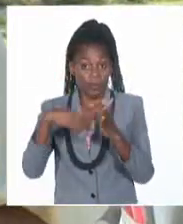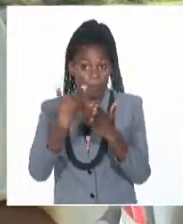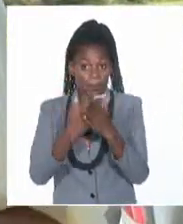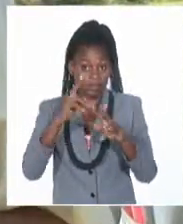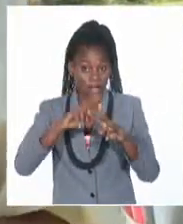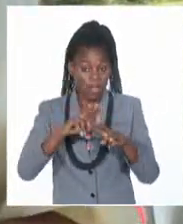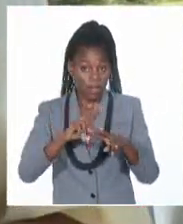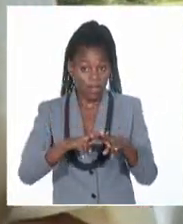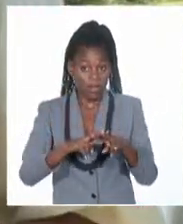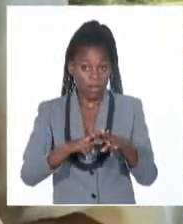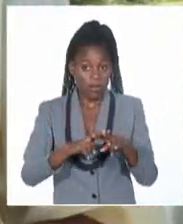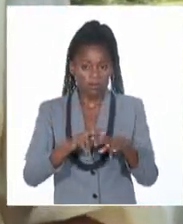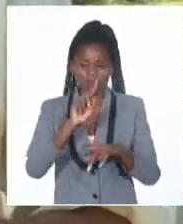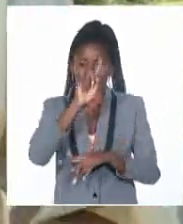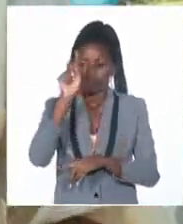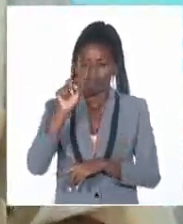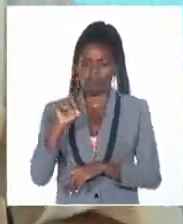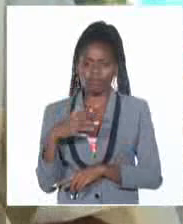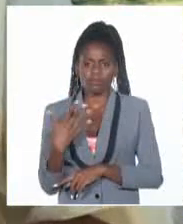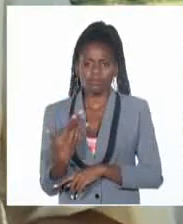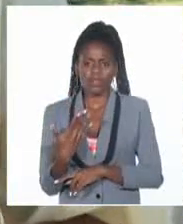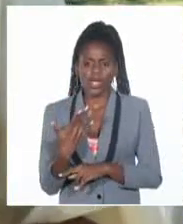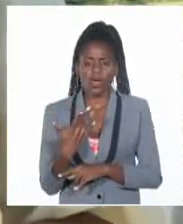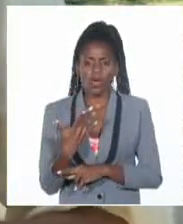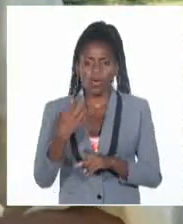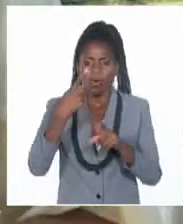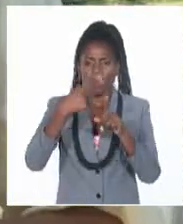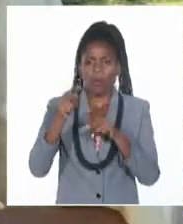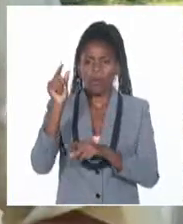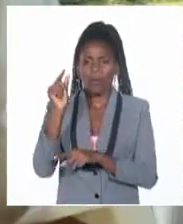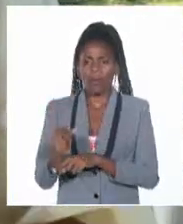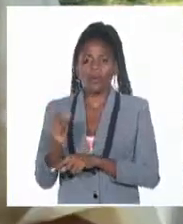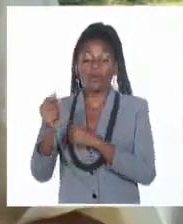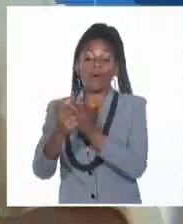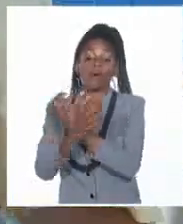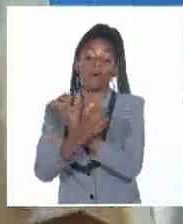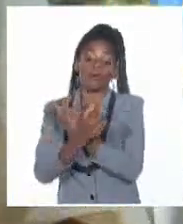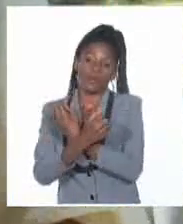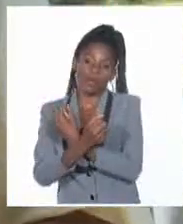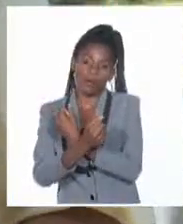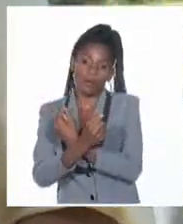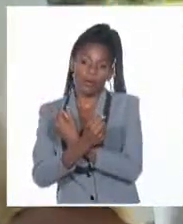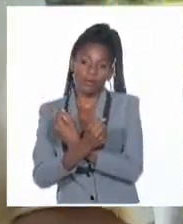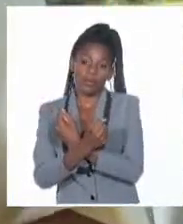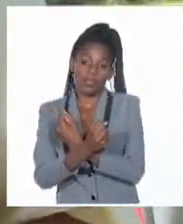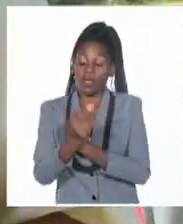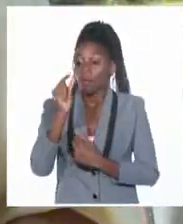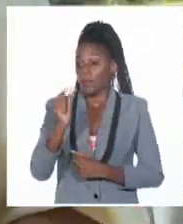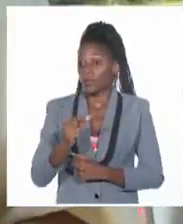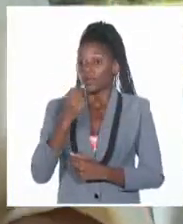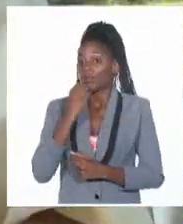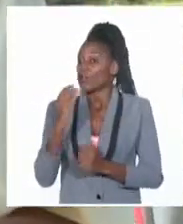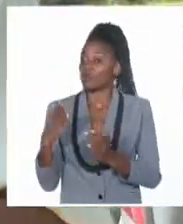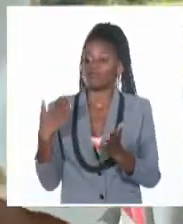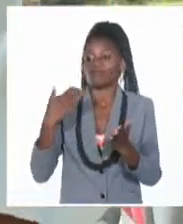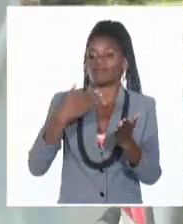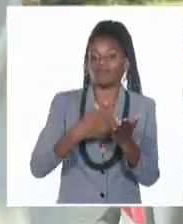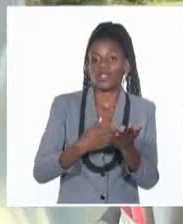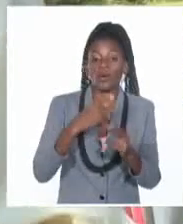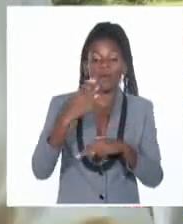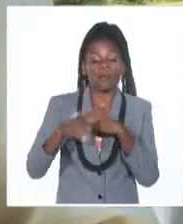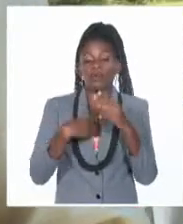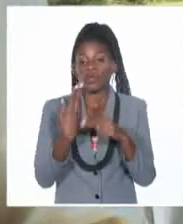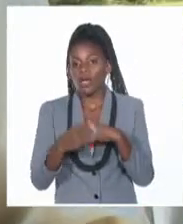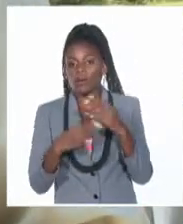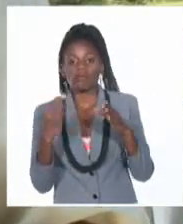Habana, le preguntamos por el caso de las personas vulnerables, aquellos ciudadanos que no pueden